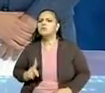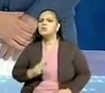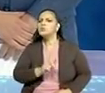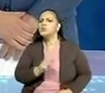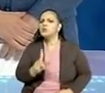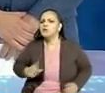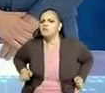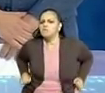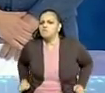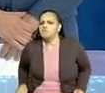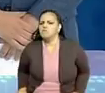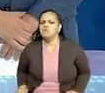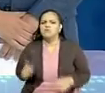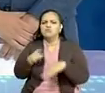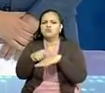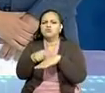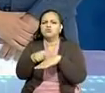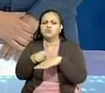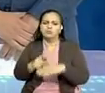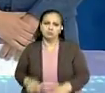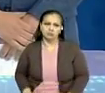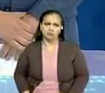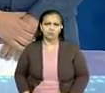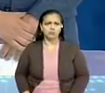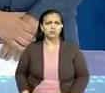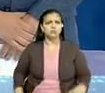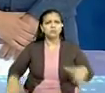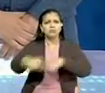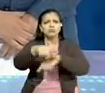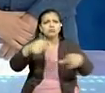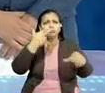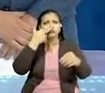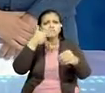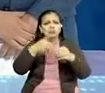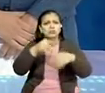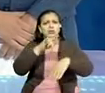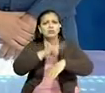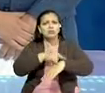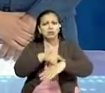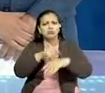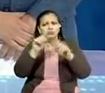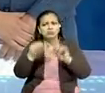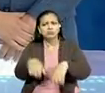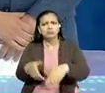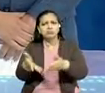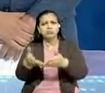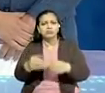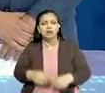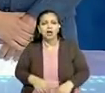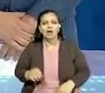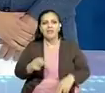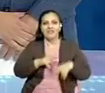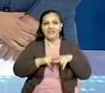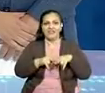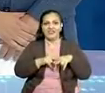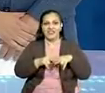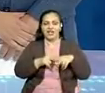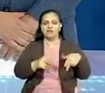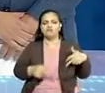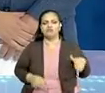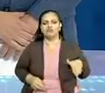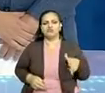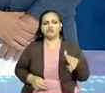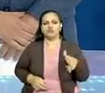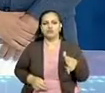por una gasolinera en lugar de irse al sitio? A ver, o en el caso de carros particulares también, no son solo los taxistas. Vienen, llegan en el carro. Si andan